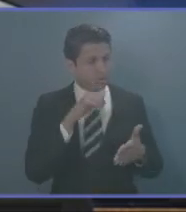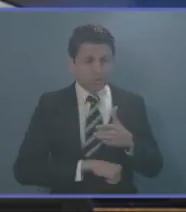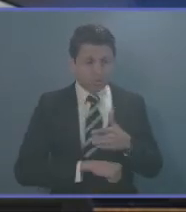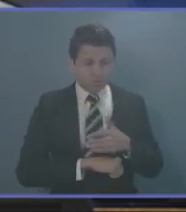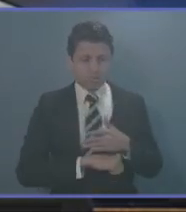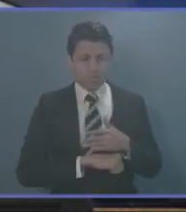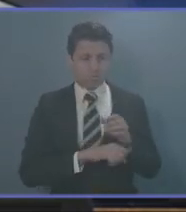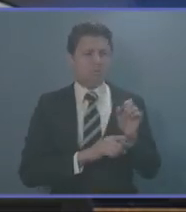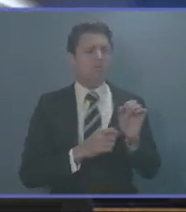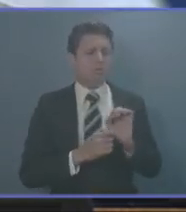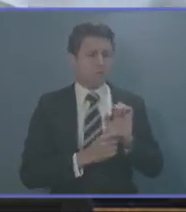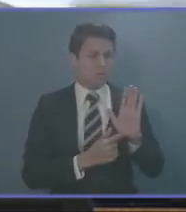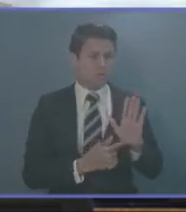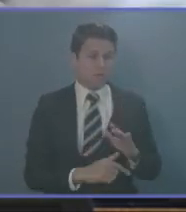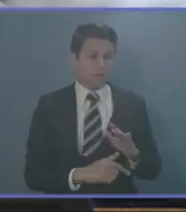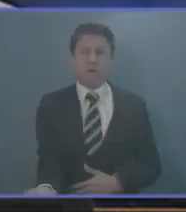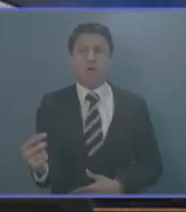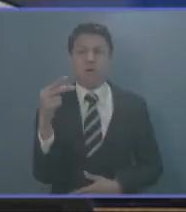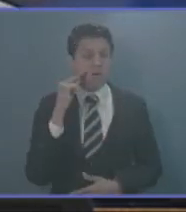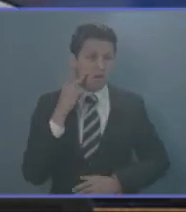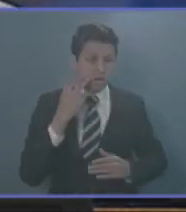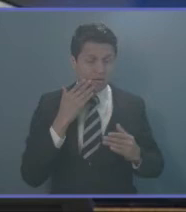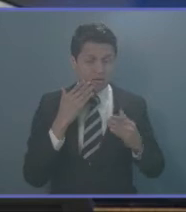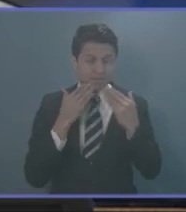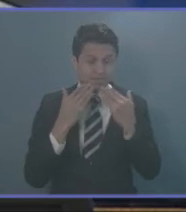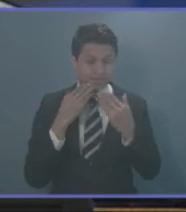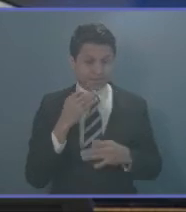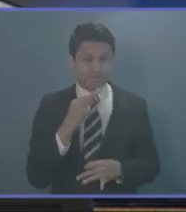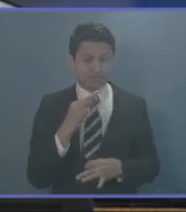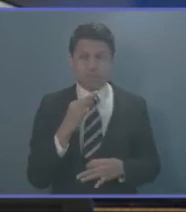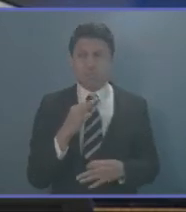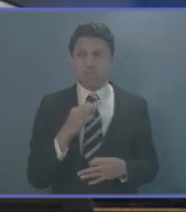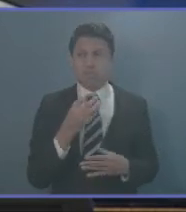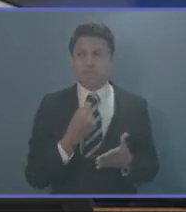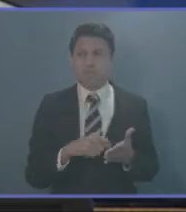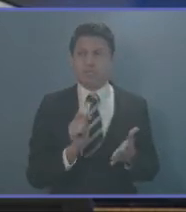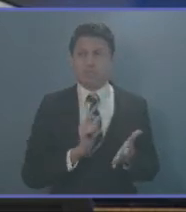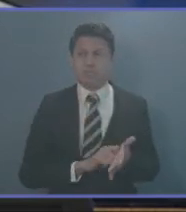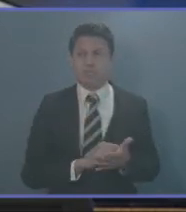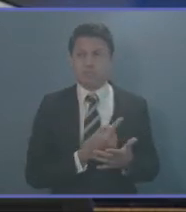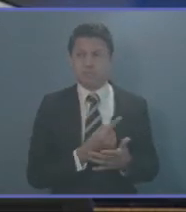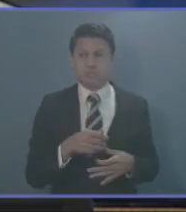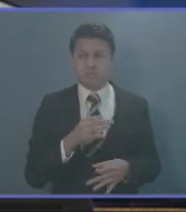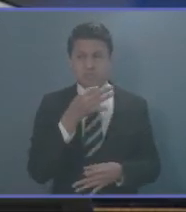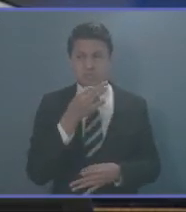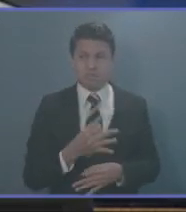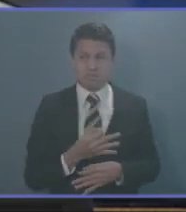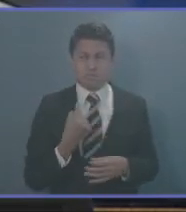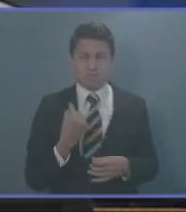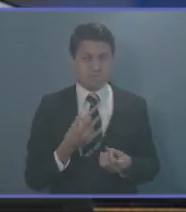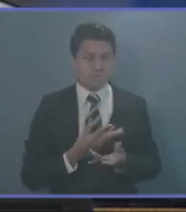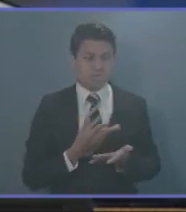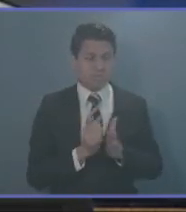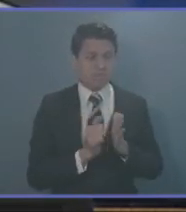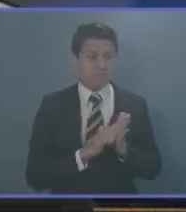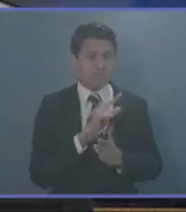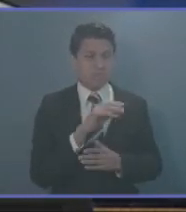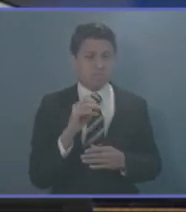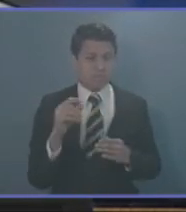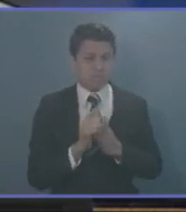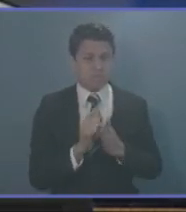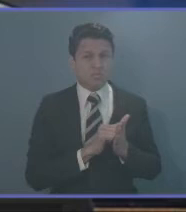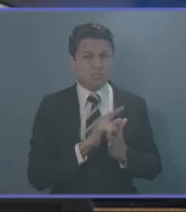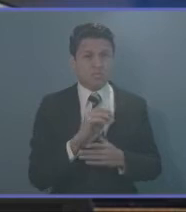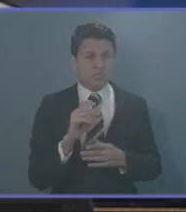su correspondiente solvencia municipal, la cual se expedirá en papel de seguridad extendida por las formalidades y expresadas en los artículos 100 y 101 del